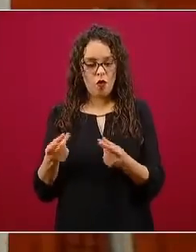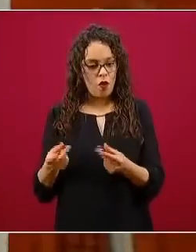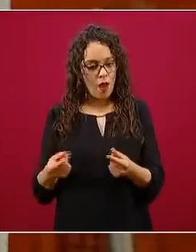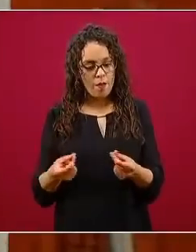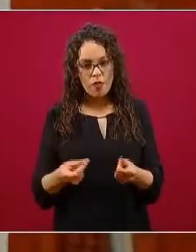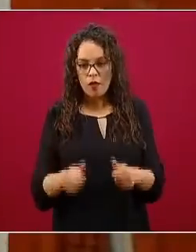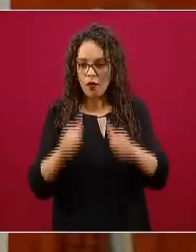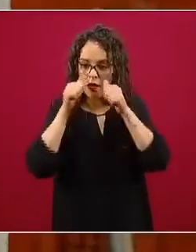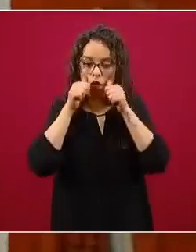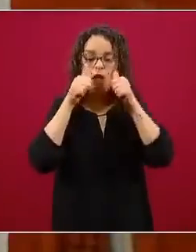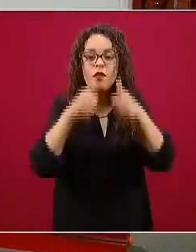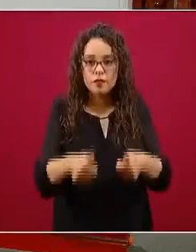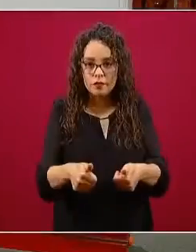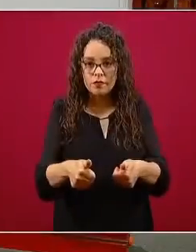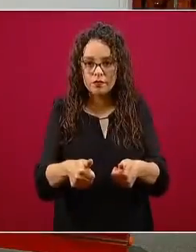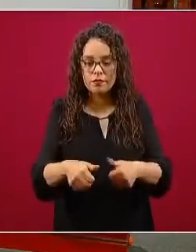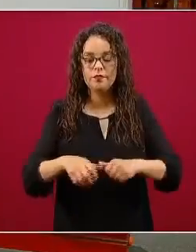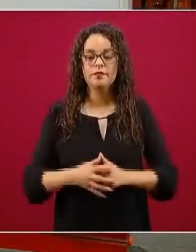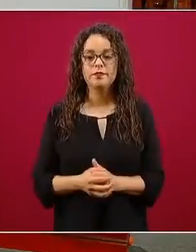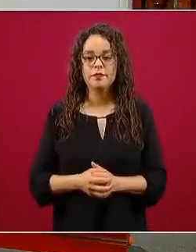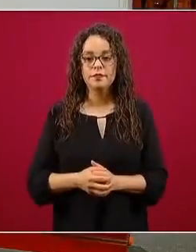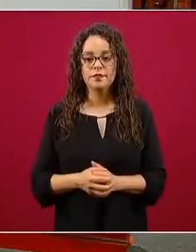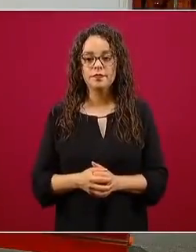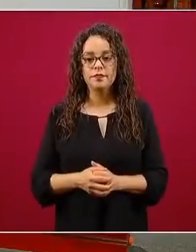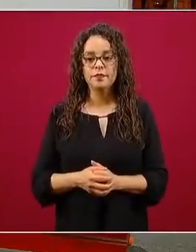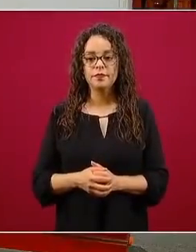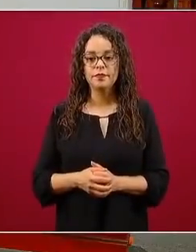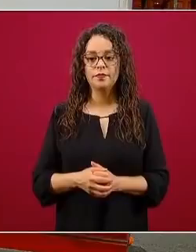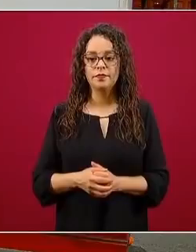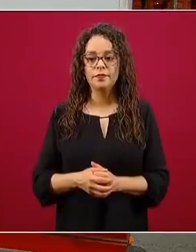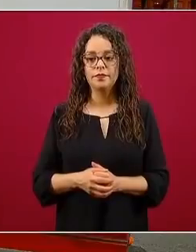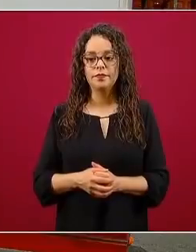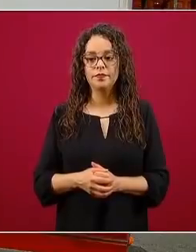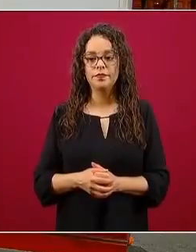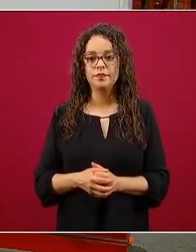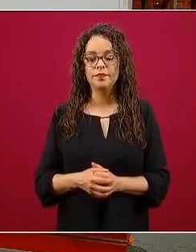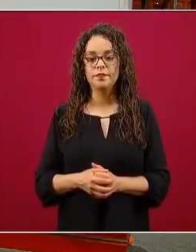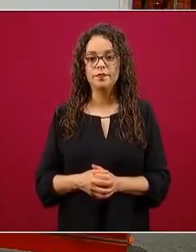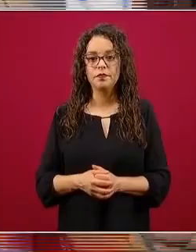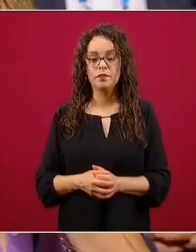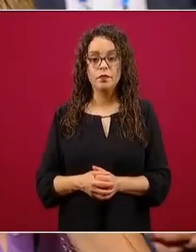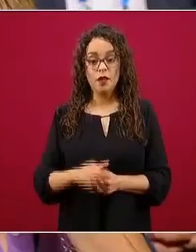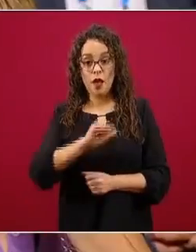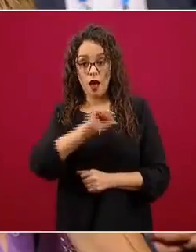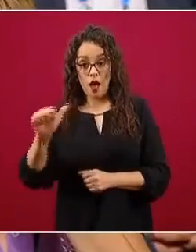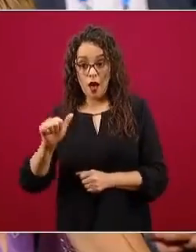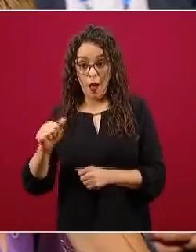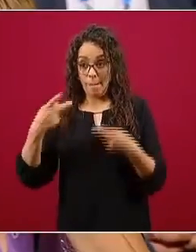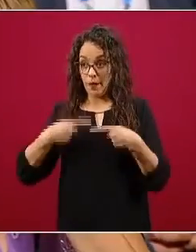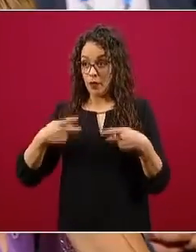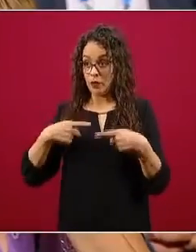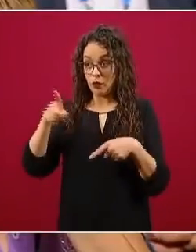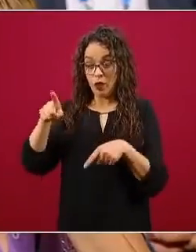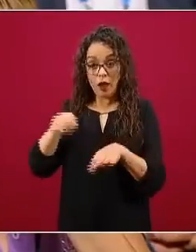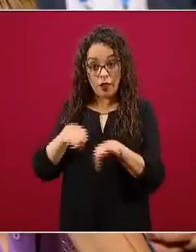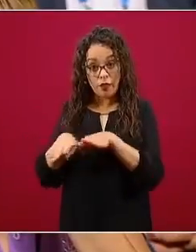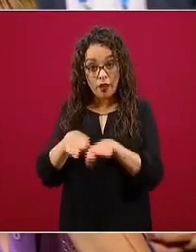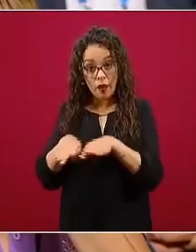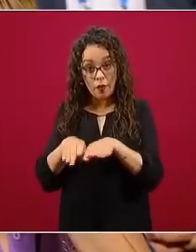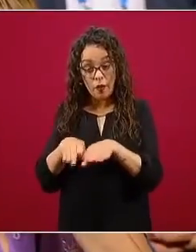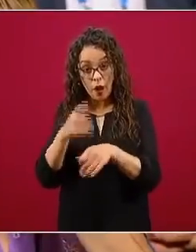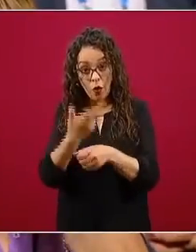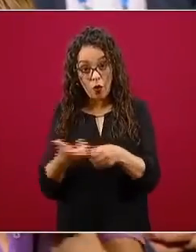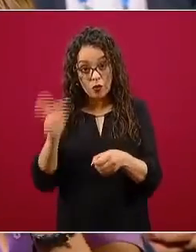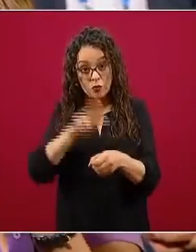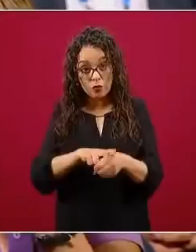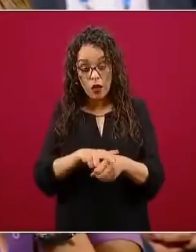Si lo que se refiere son las quejas de del personal de salud sobre el equipo de protección